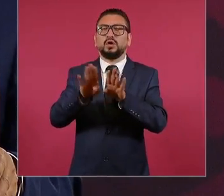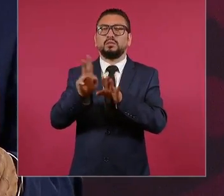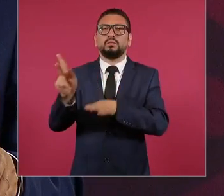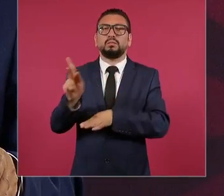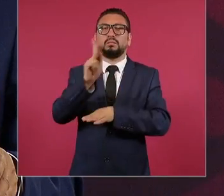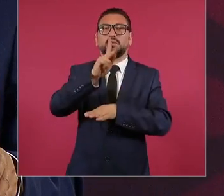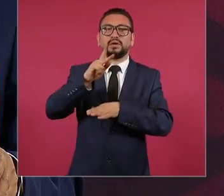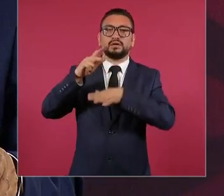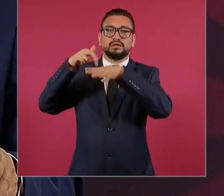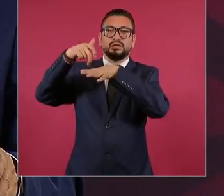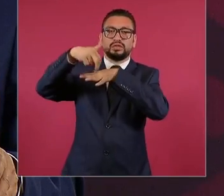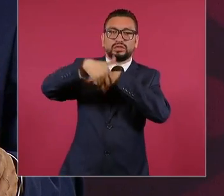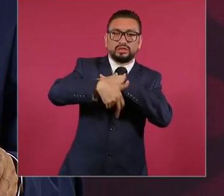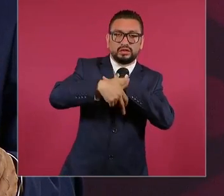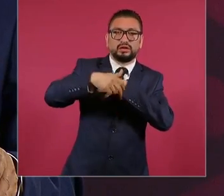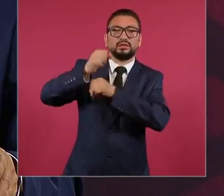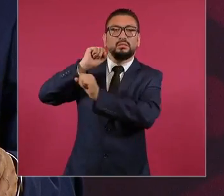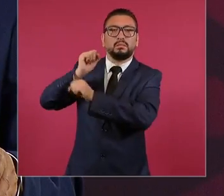abajo,